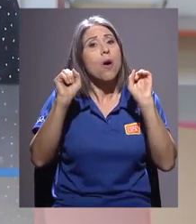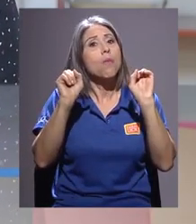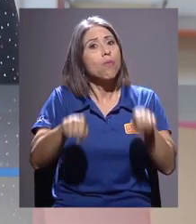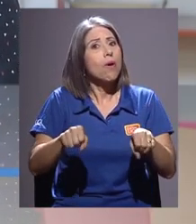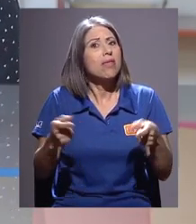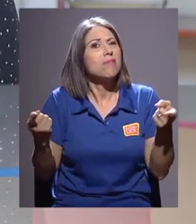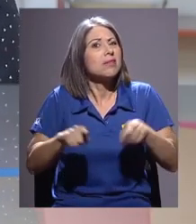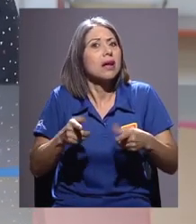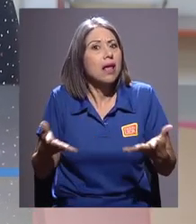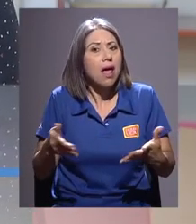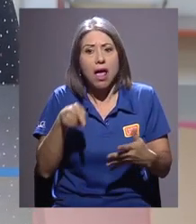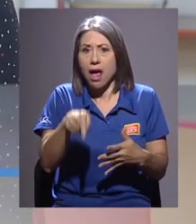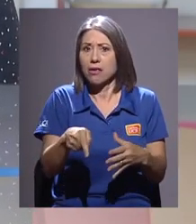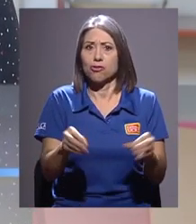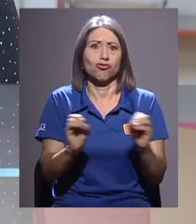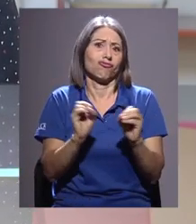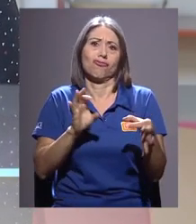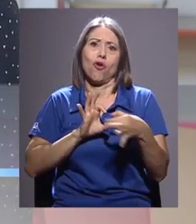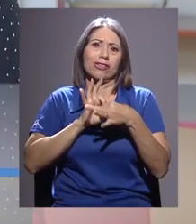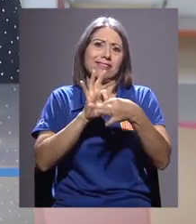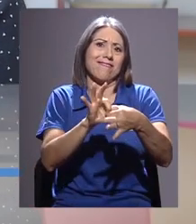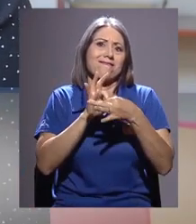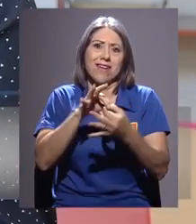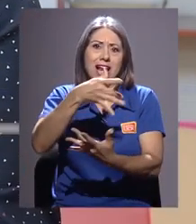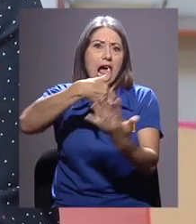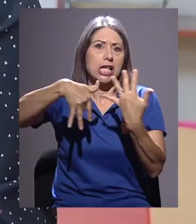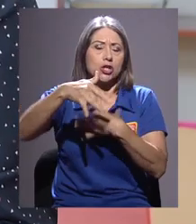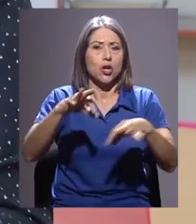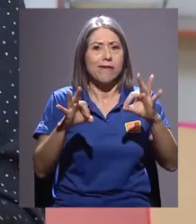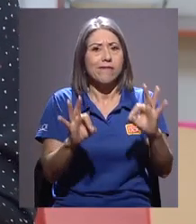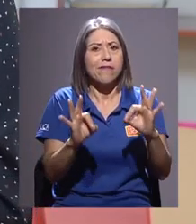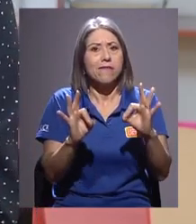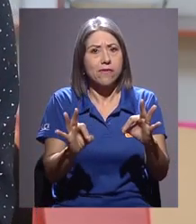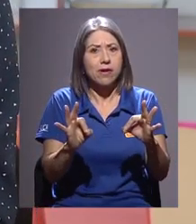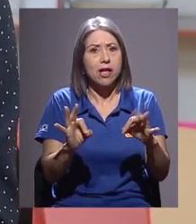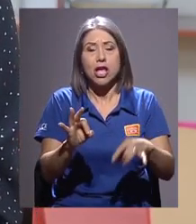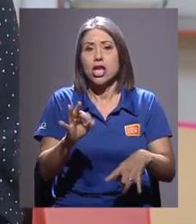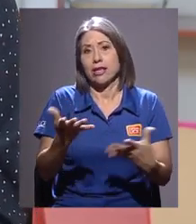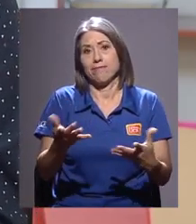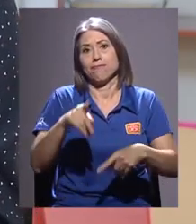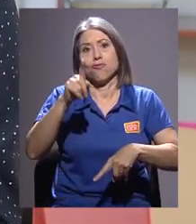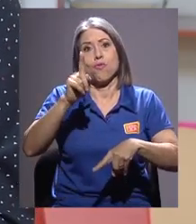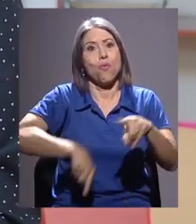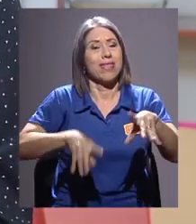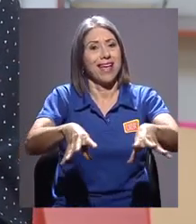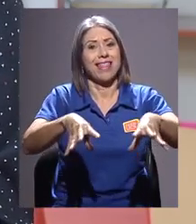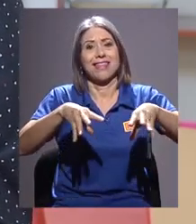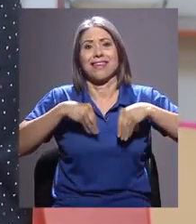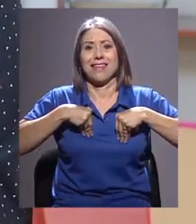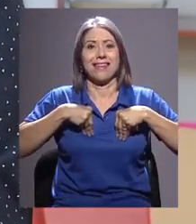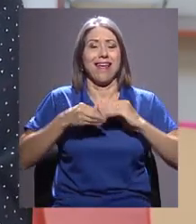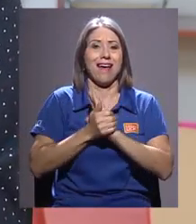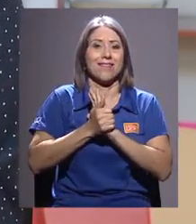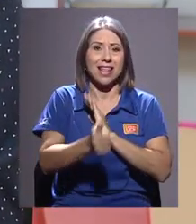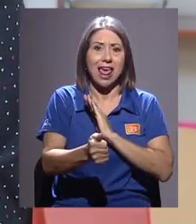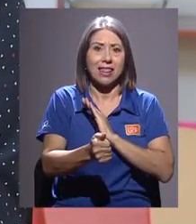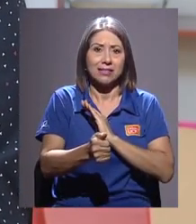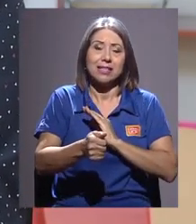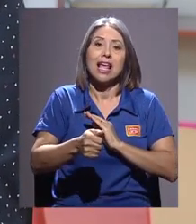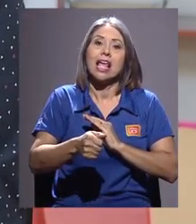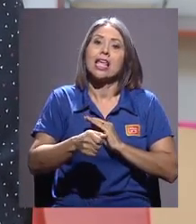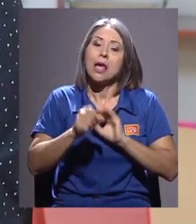a no poder relacionarse de mejor manera con ellos y adquirir todas las habilidades que solo la interacción